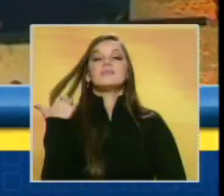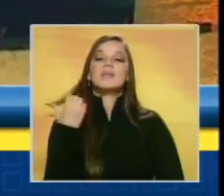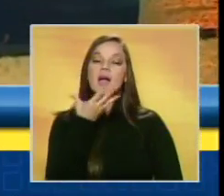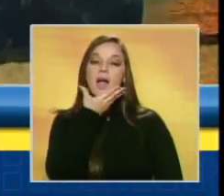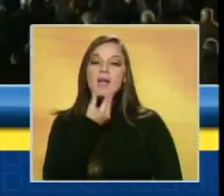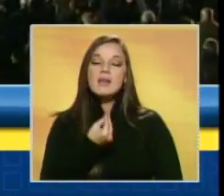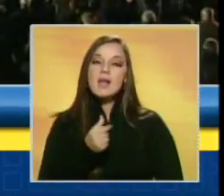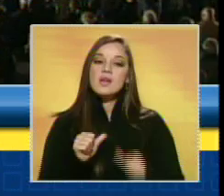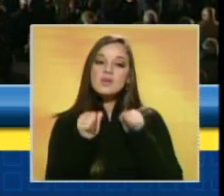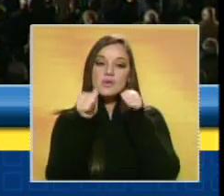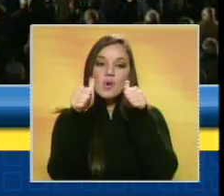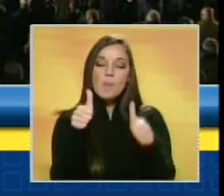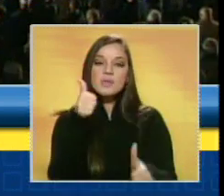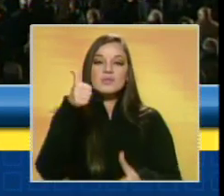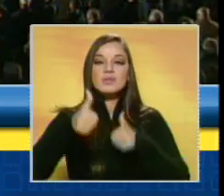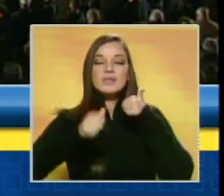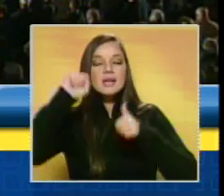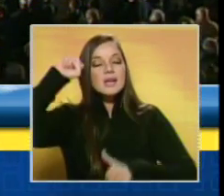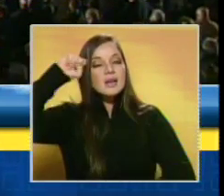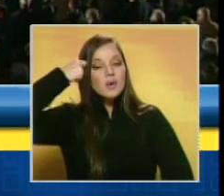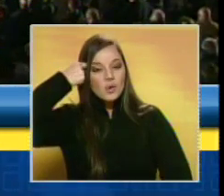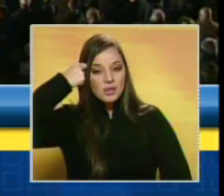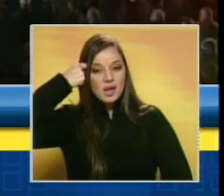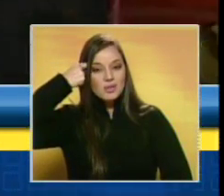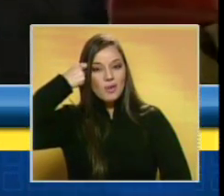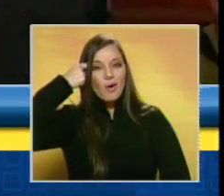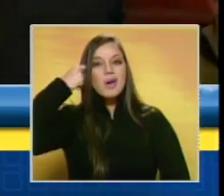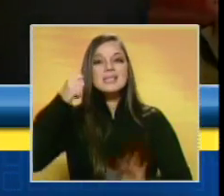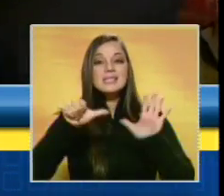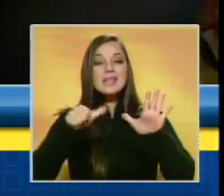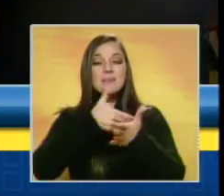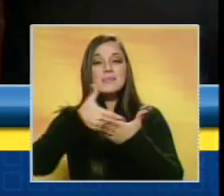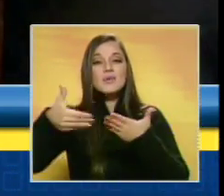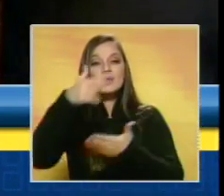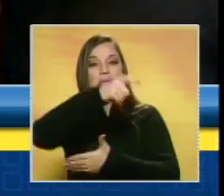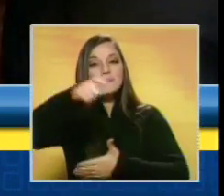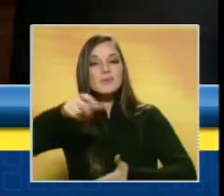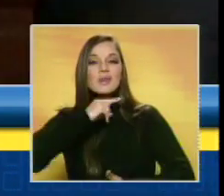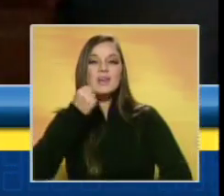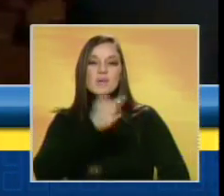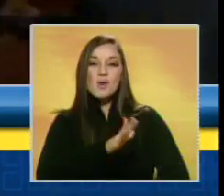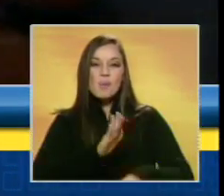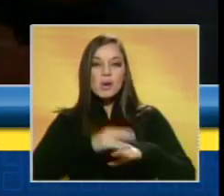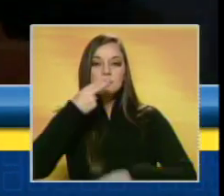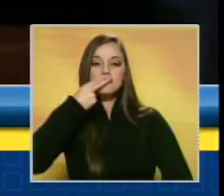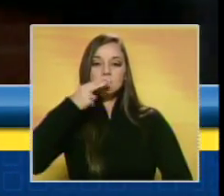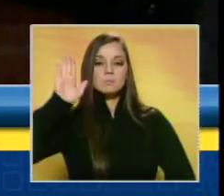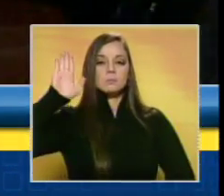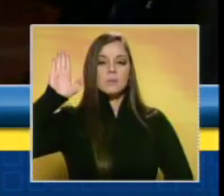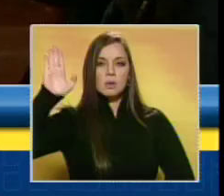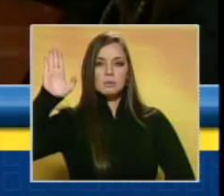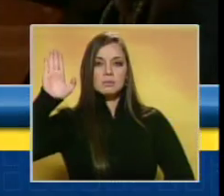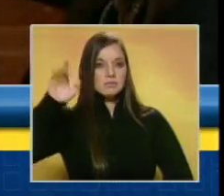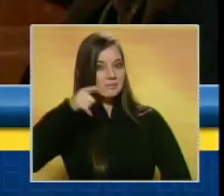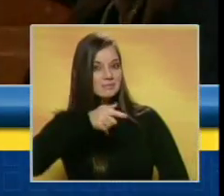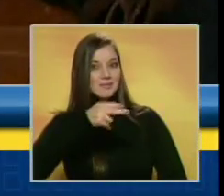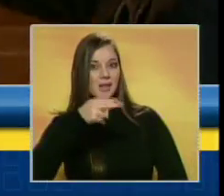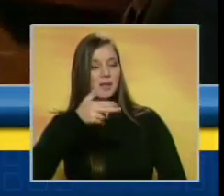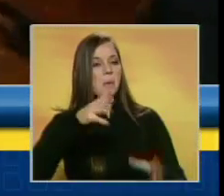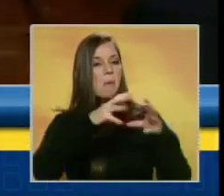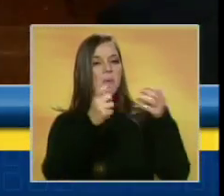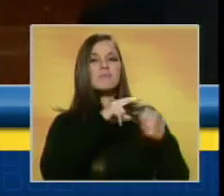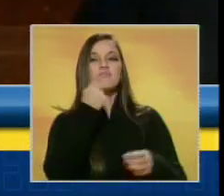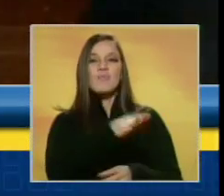Israel inició las actividades en conmemoración a las 6 millones de personas que murieron víctimas del holocausto nazi. El primer